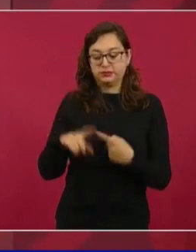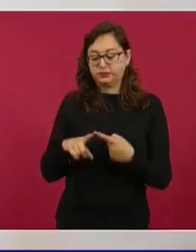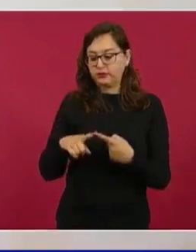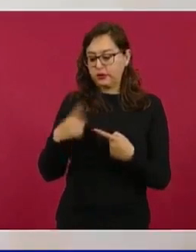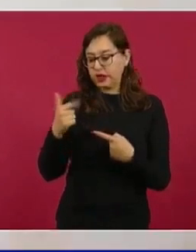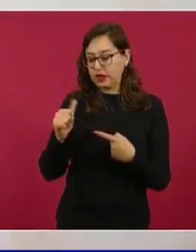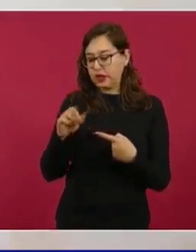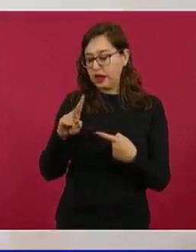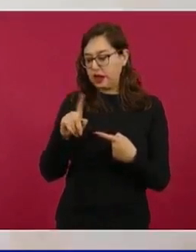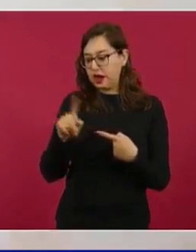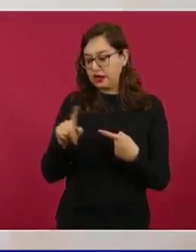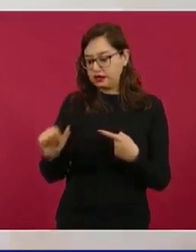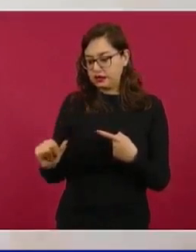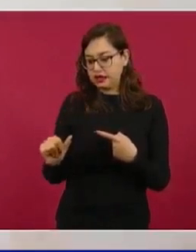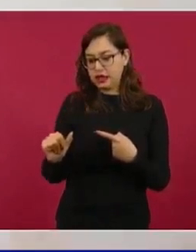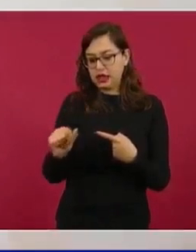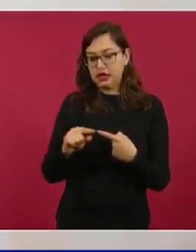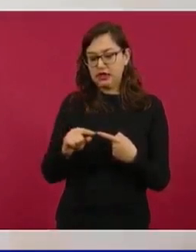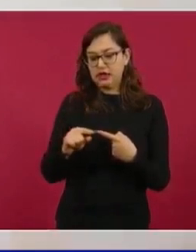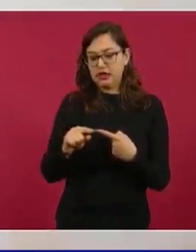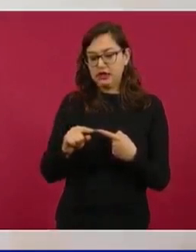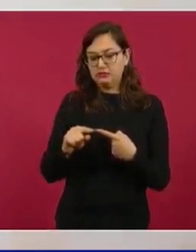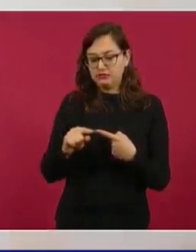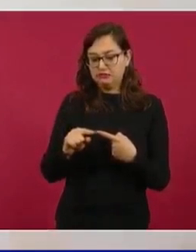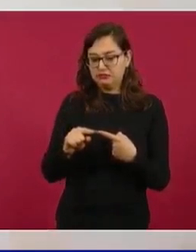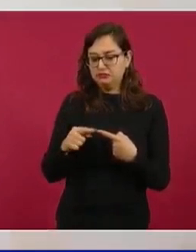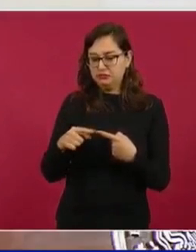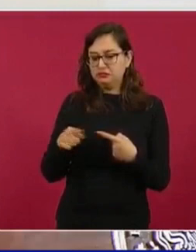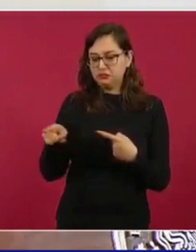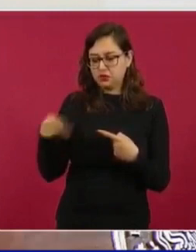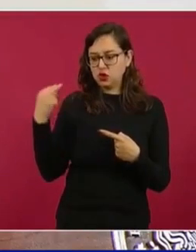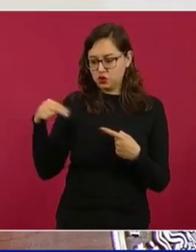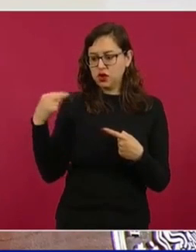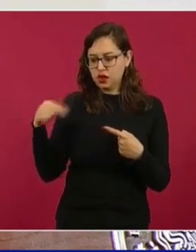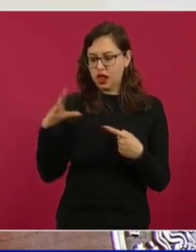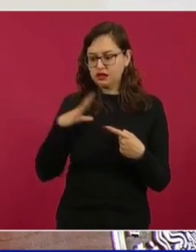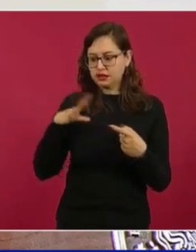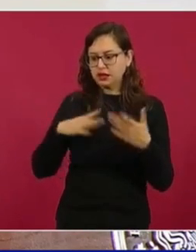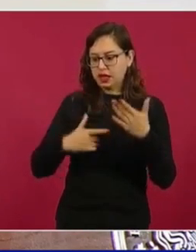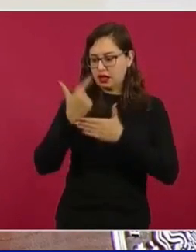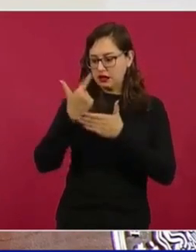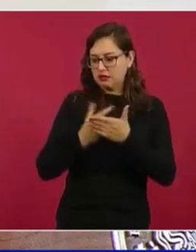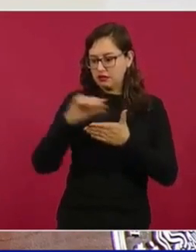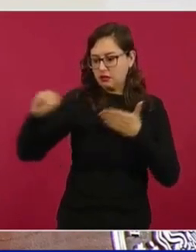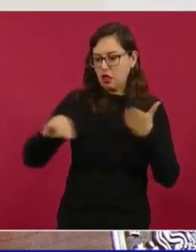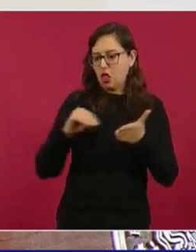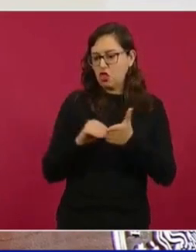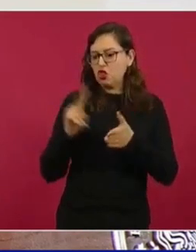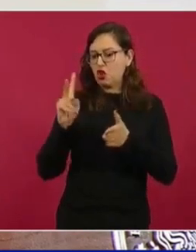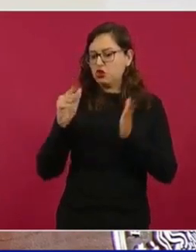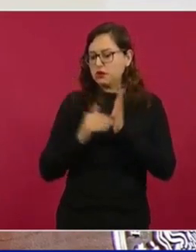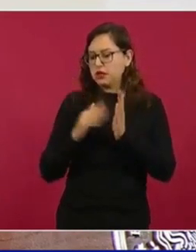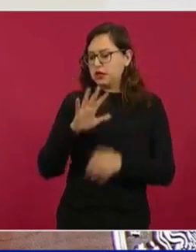en el 88 aparecía con $2,500 millones.